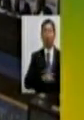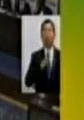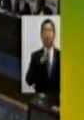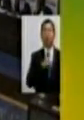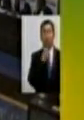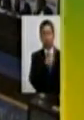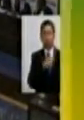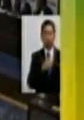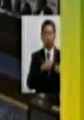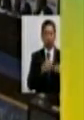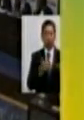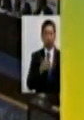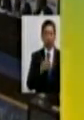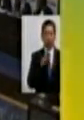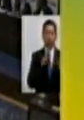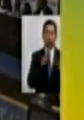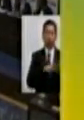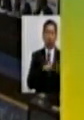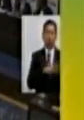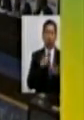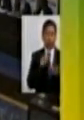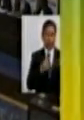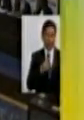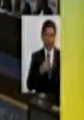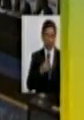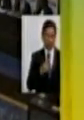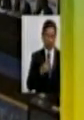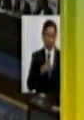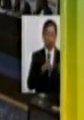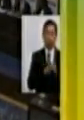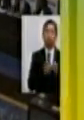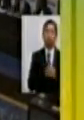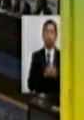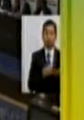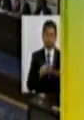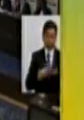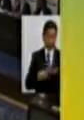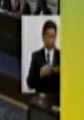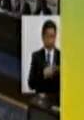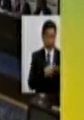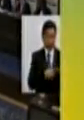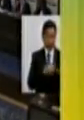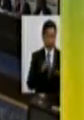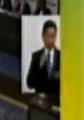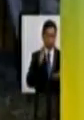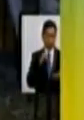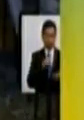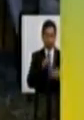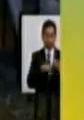1920, 1926, 1950, 1961 y 1975, Chile adquirió la obligación y se comprometió de manera continua